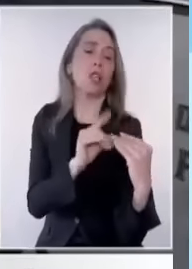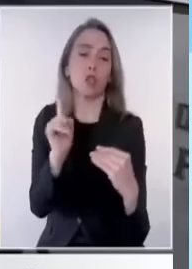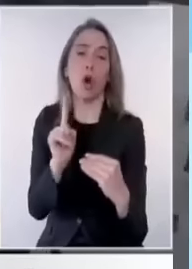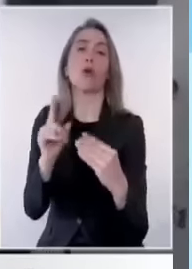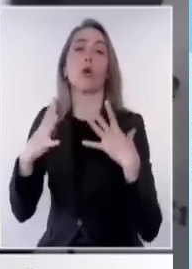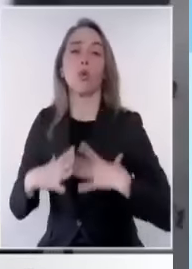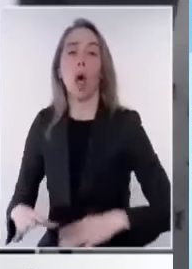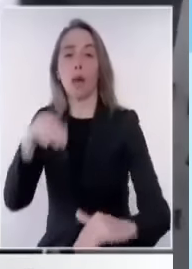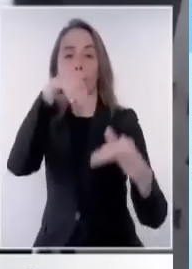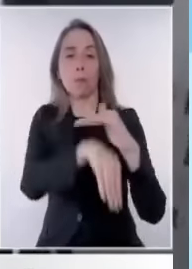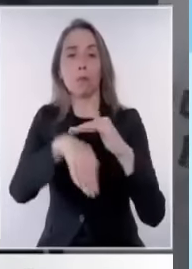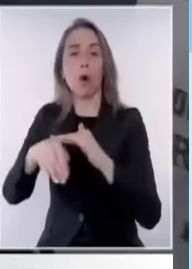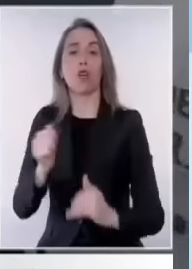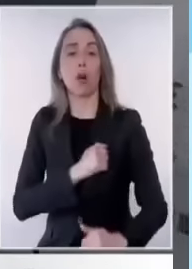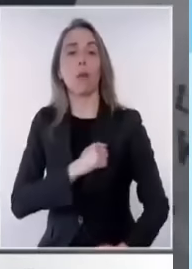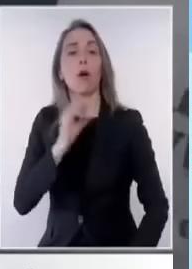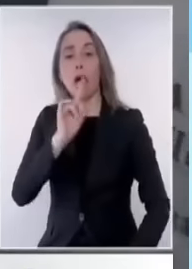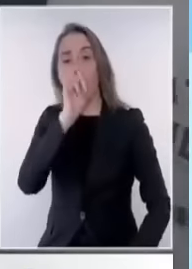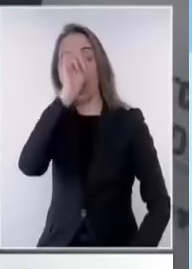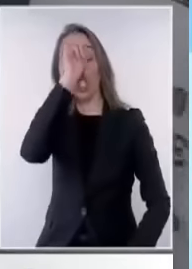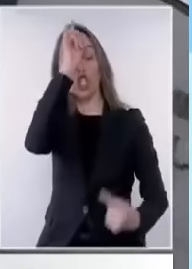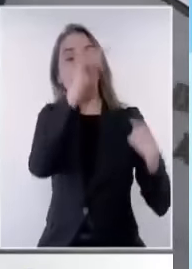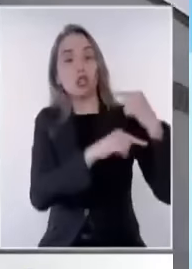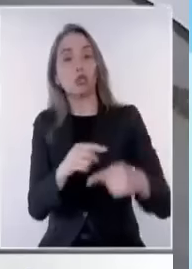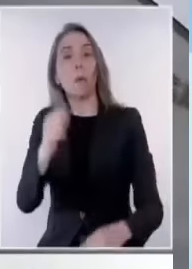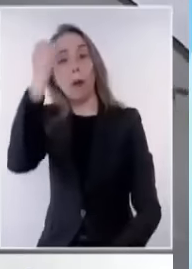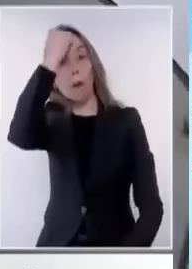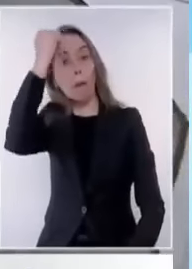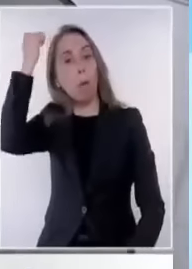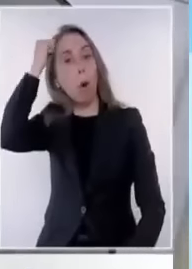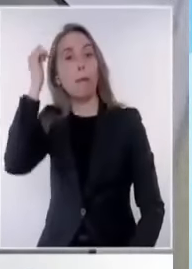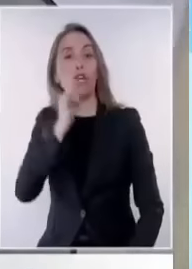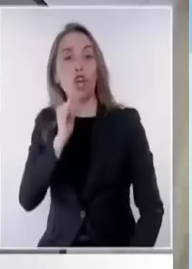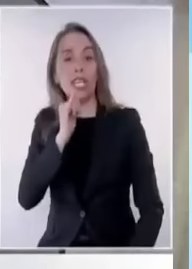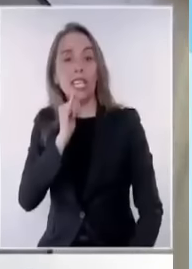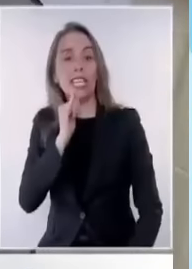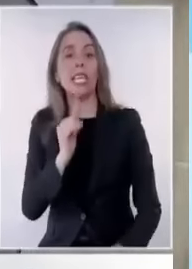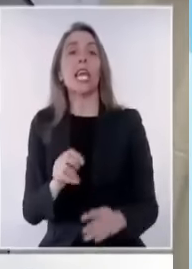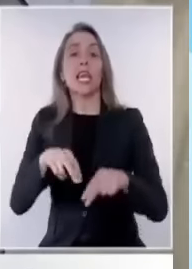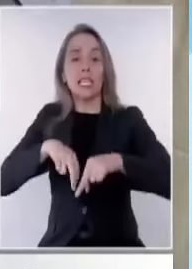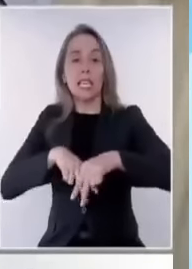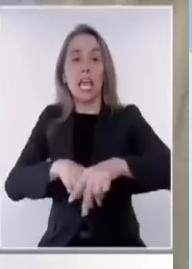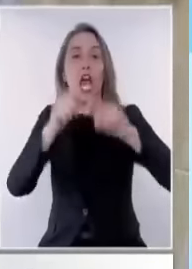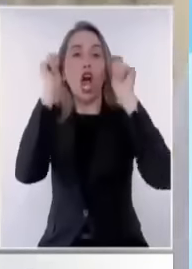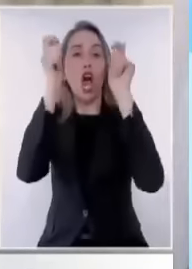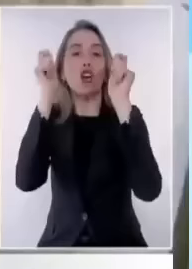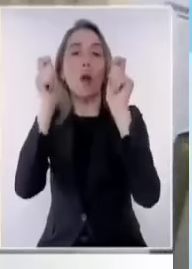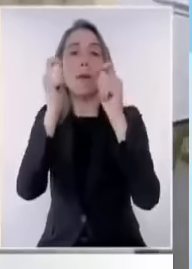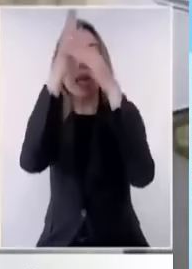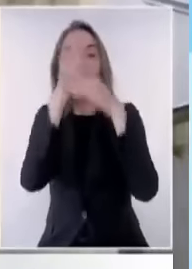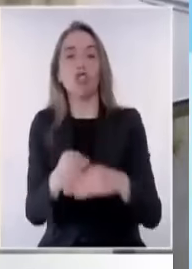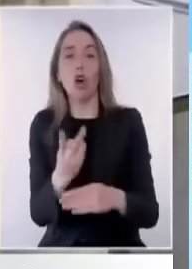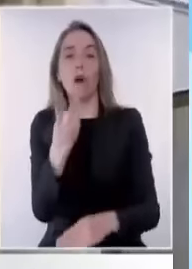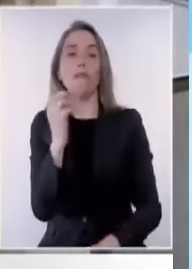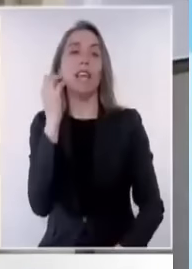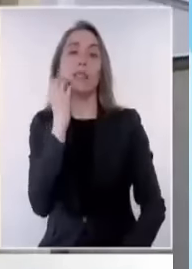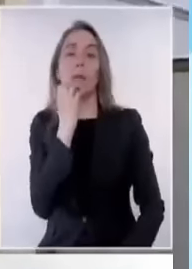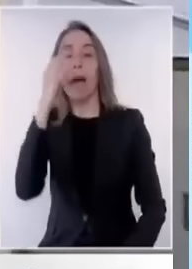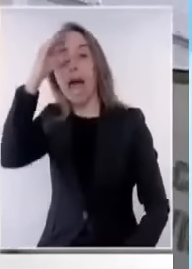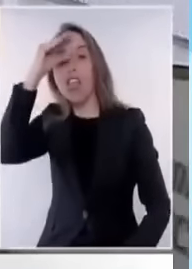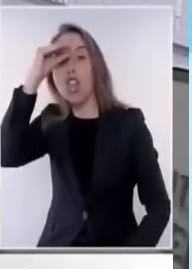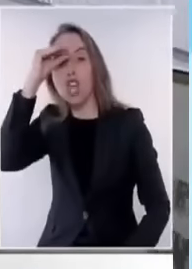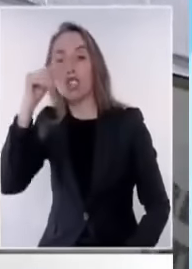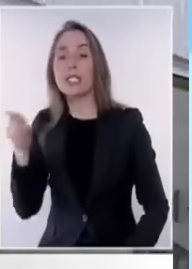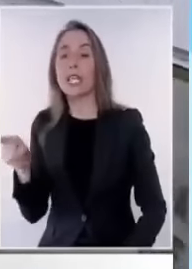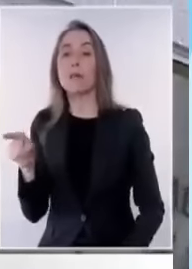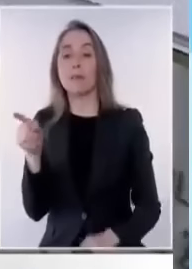y Cristina sepultura. La tradición de los bomberos de Iquique, claro, que son los que hacen la romería el 20 de mayo en la noche. Aquí